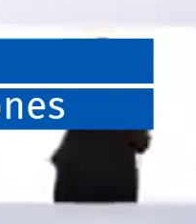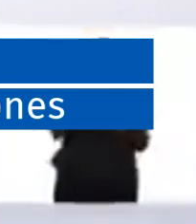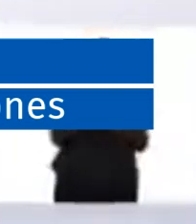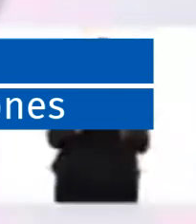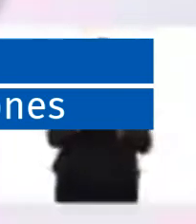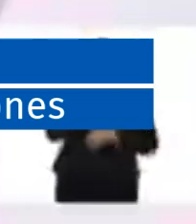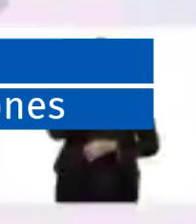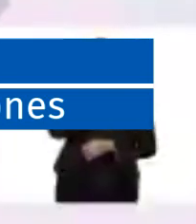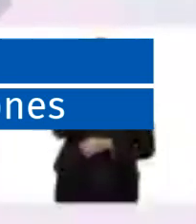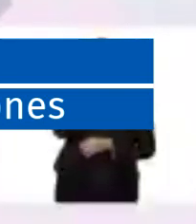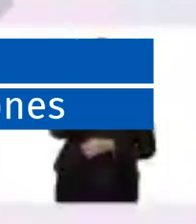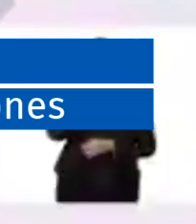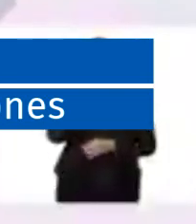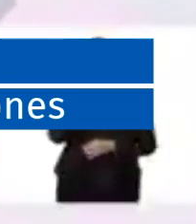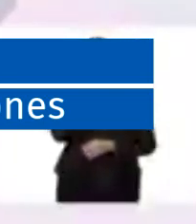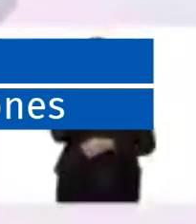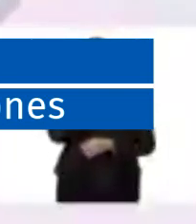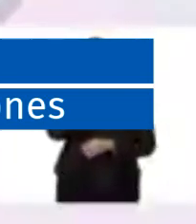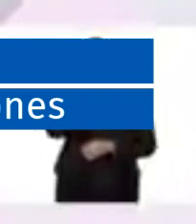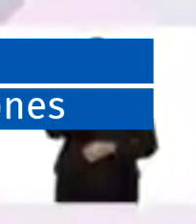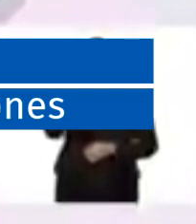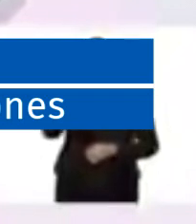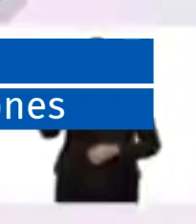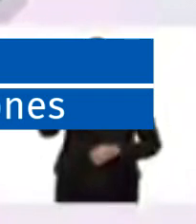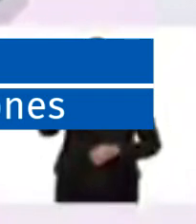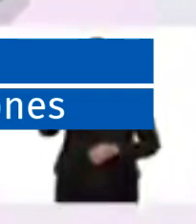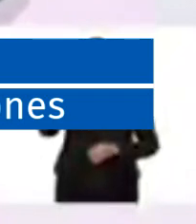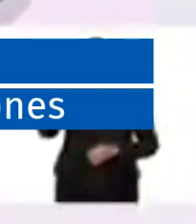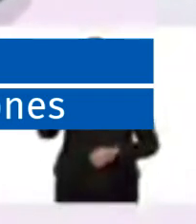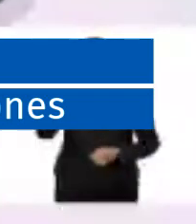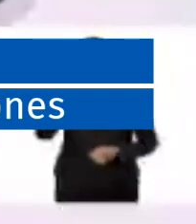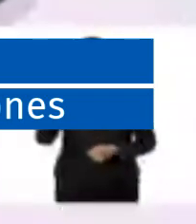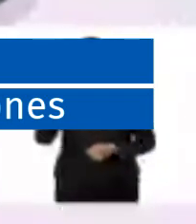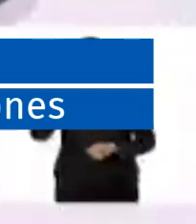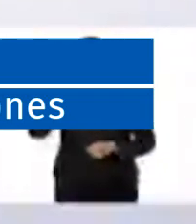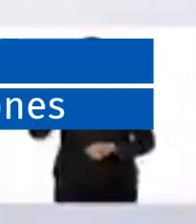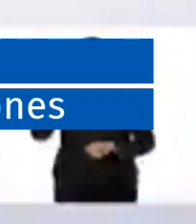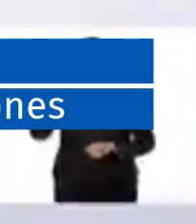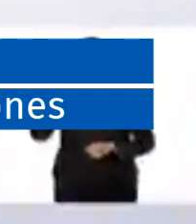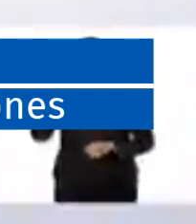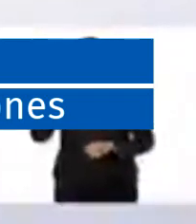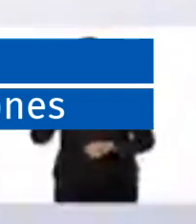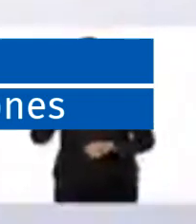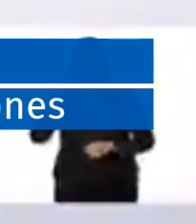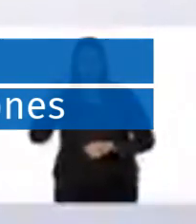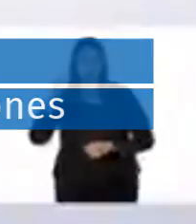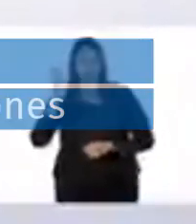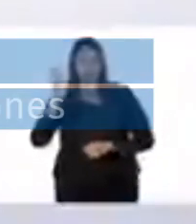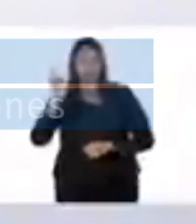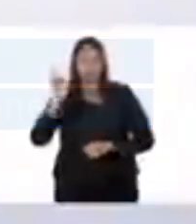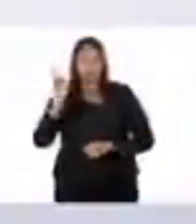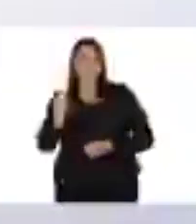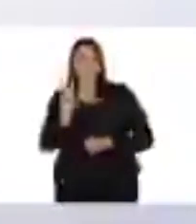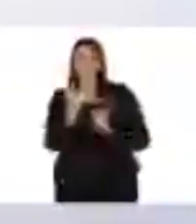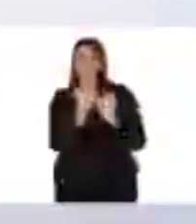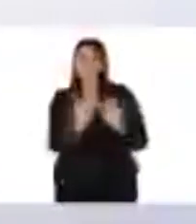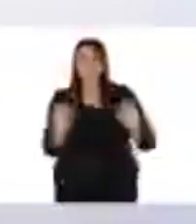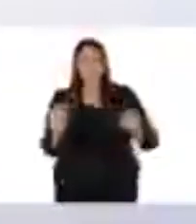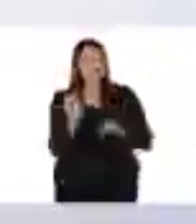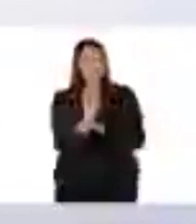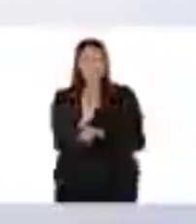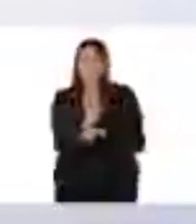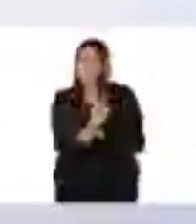votantes deberán de someterse a los protocolos de bioseguridad que se implementarán en el día de los comicios el magistrado del tribunal